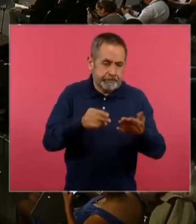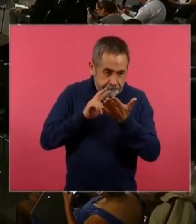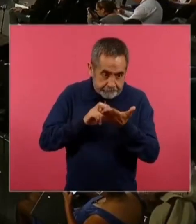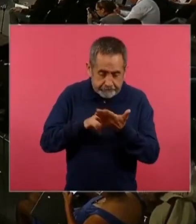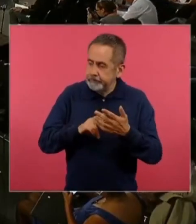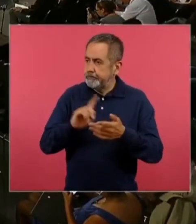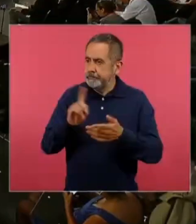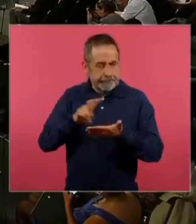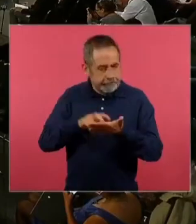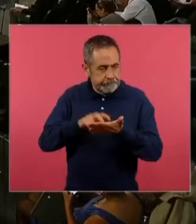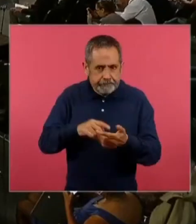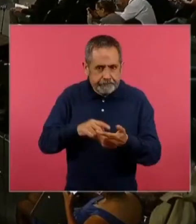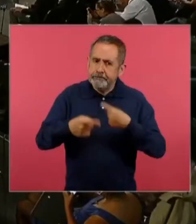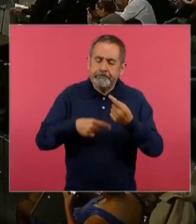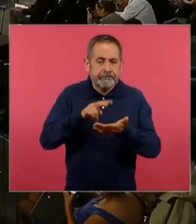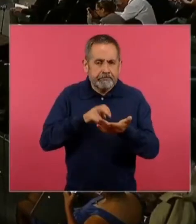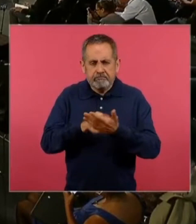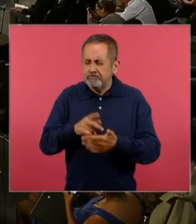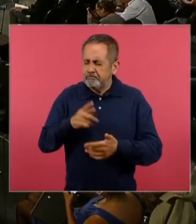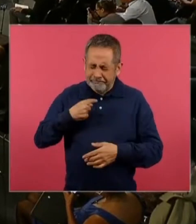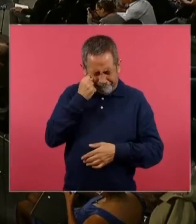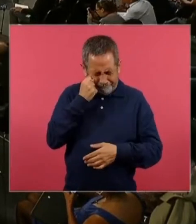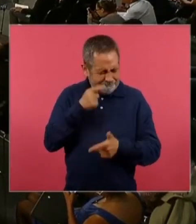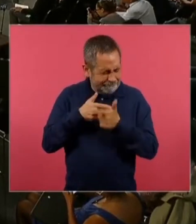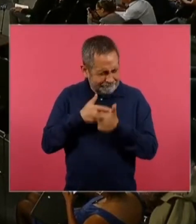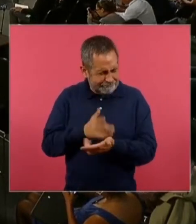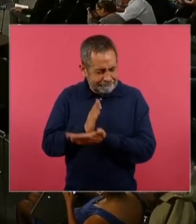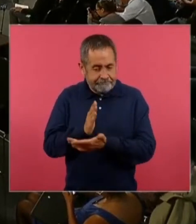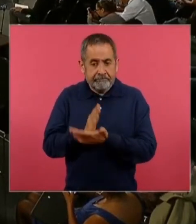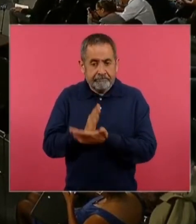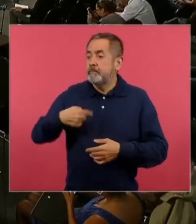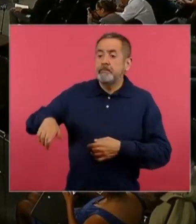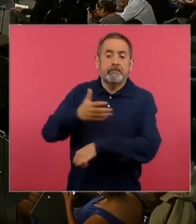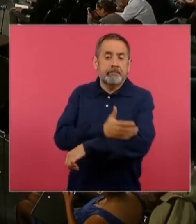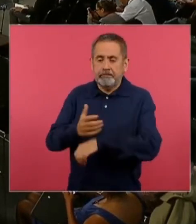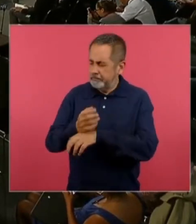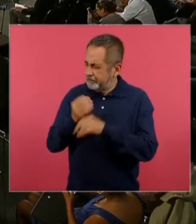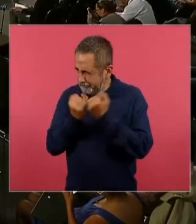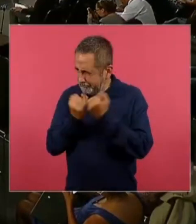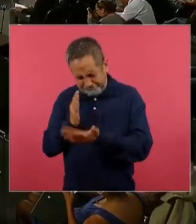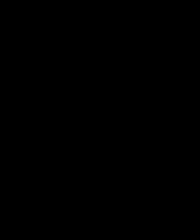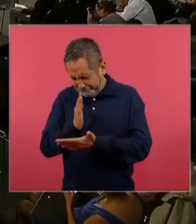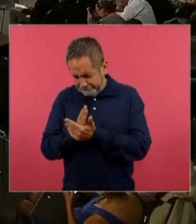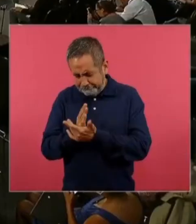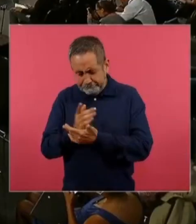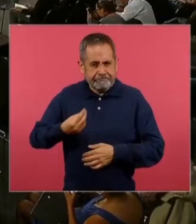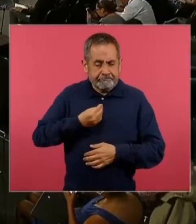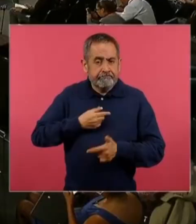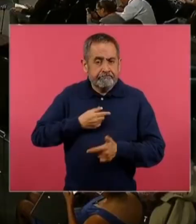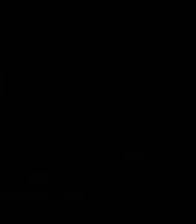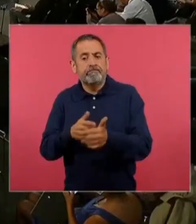y otra vez, y no desistí. Mis compañeros innovadores tampoco desistieron. Aguantamos,